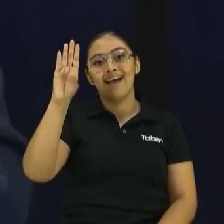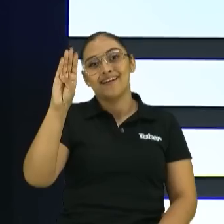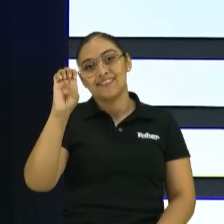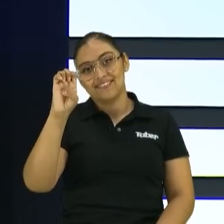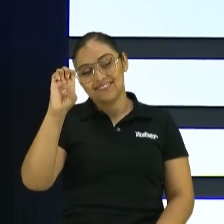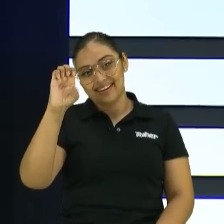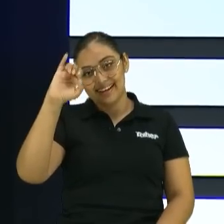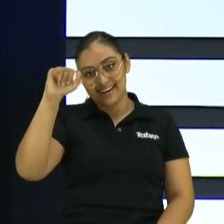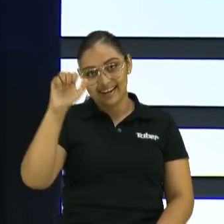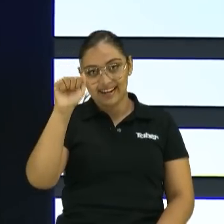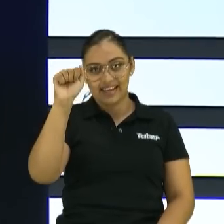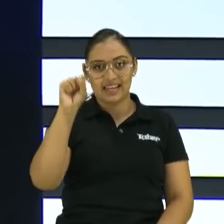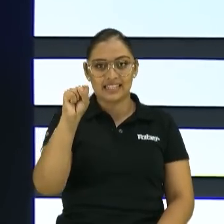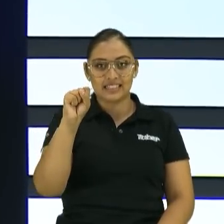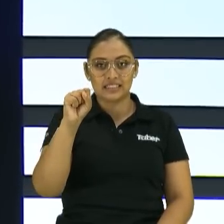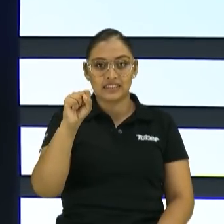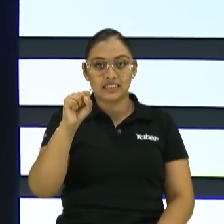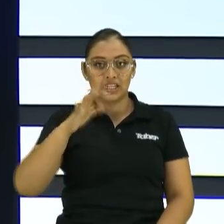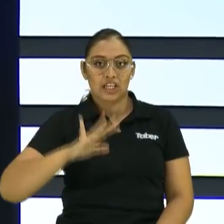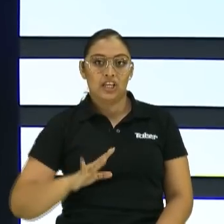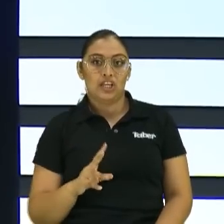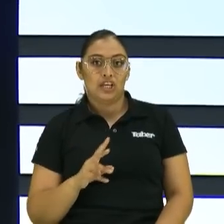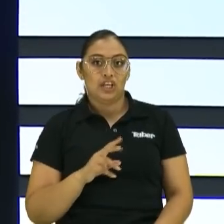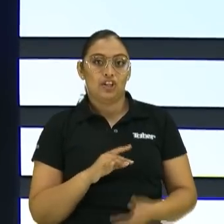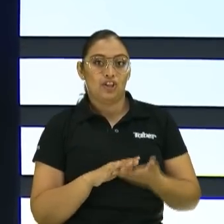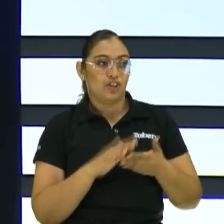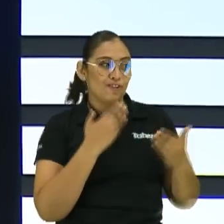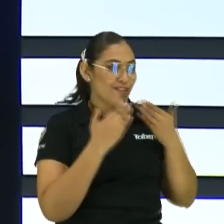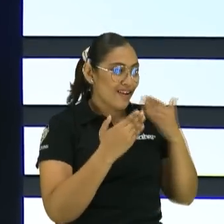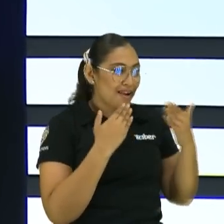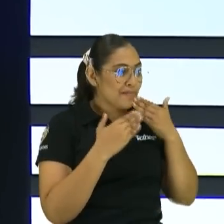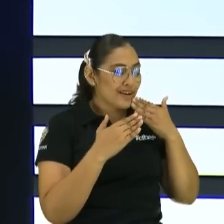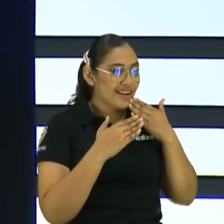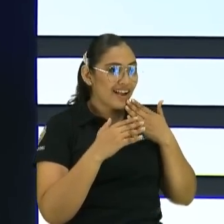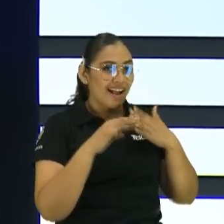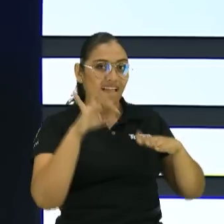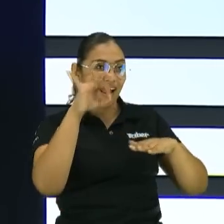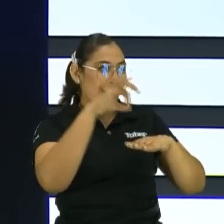de explicarle a las moscas que la miel es mejor que la basura